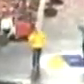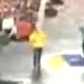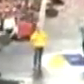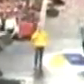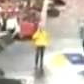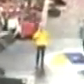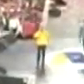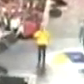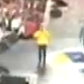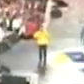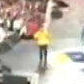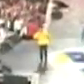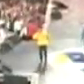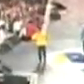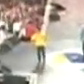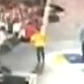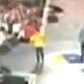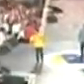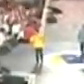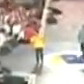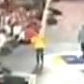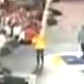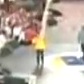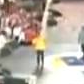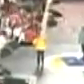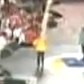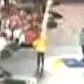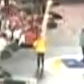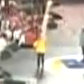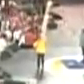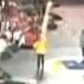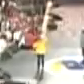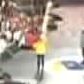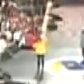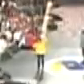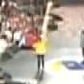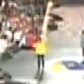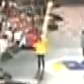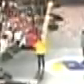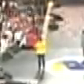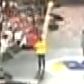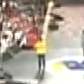Yo me hago una pregunta. Levanten la mano.